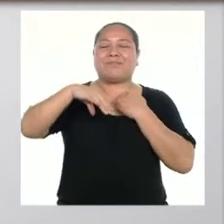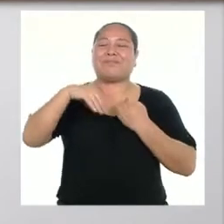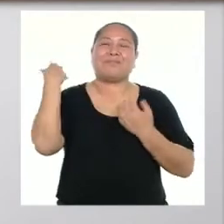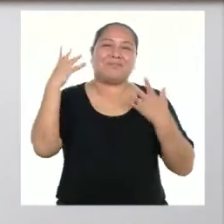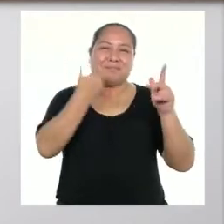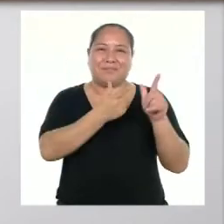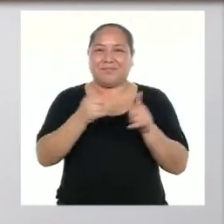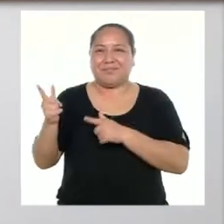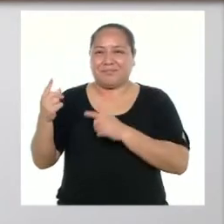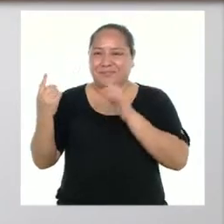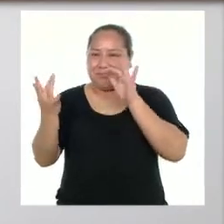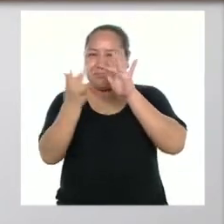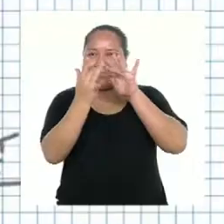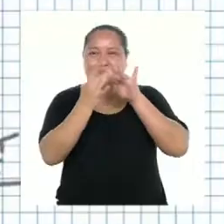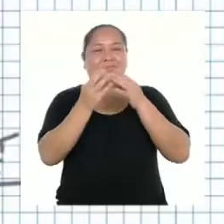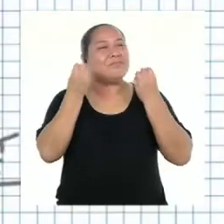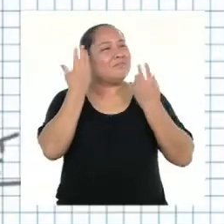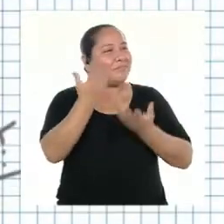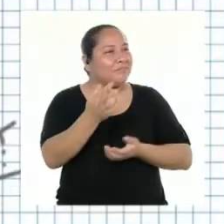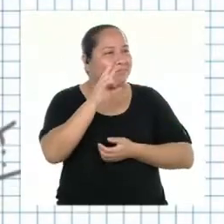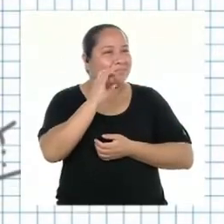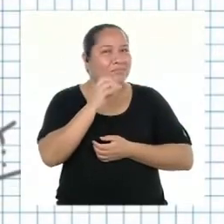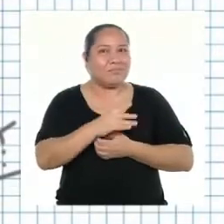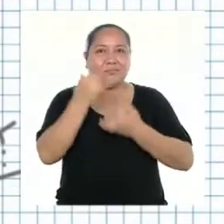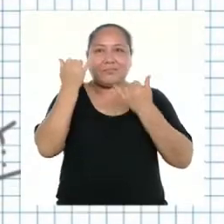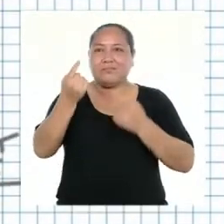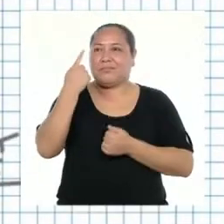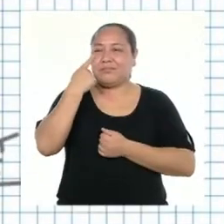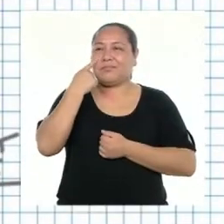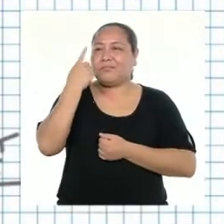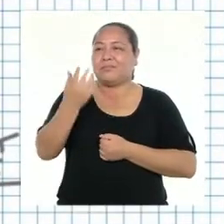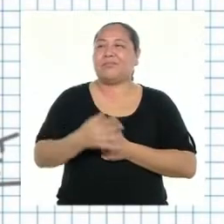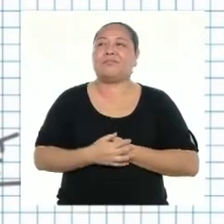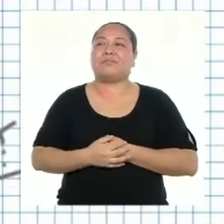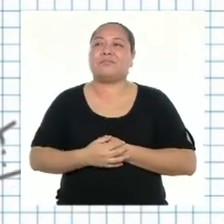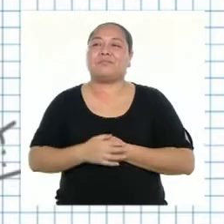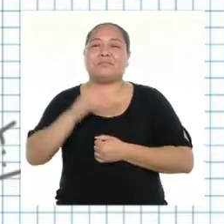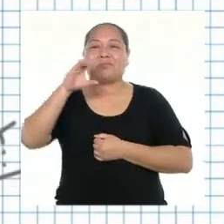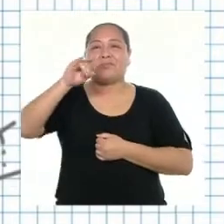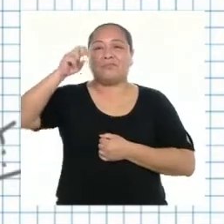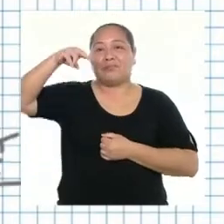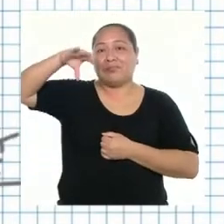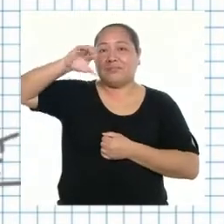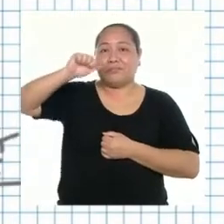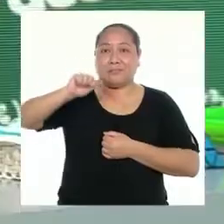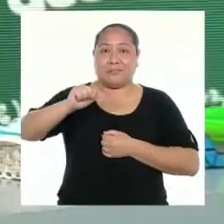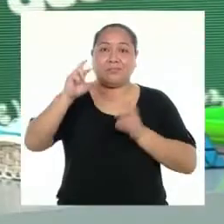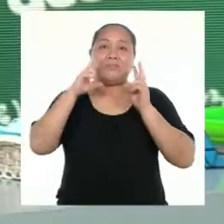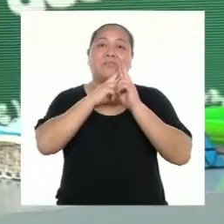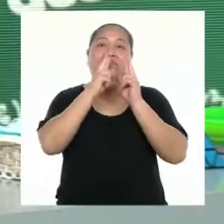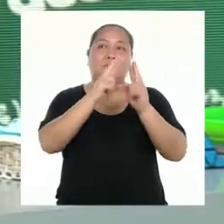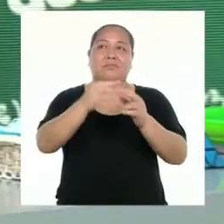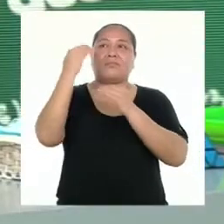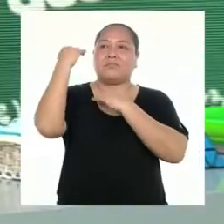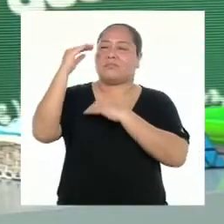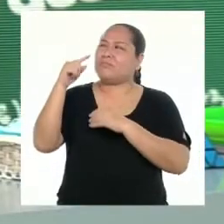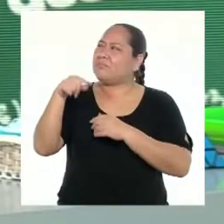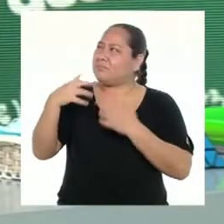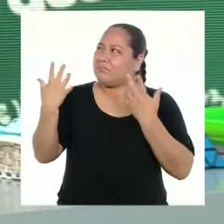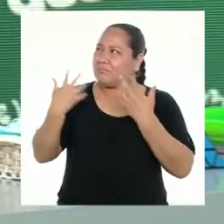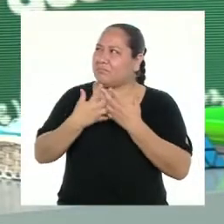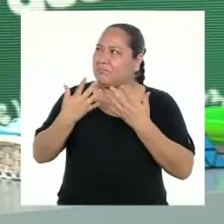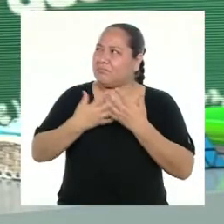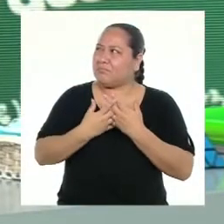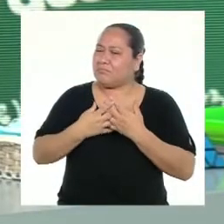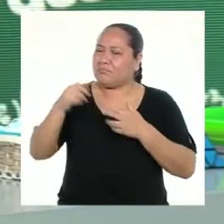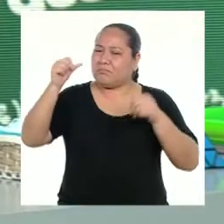estamos conectados. ¿Cómo estás, Rebot? Hoy vamos a conocer sobre la cuenca del río Piura. Pero este tema tiene que ver más